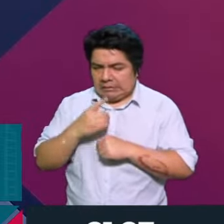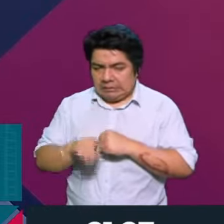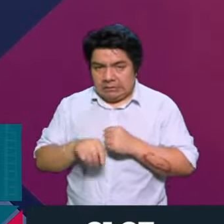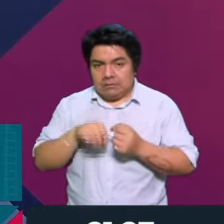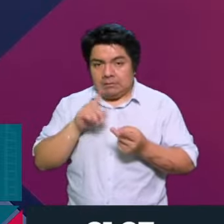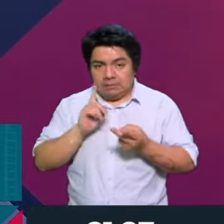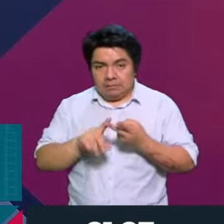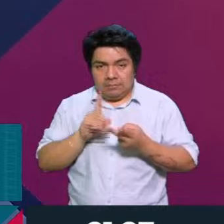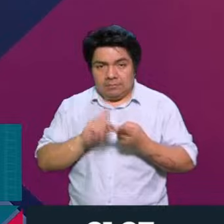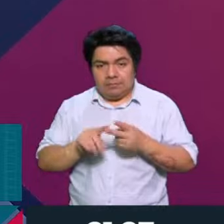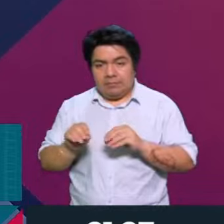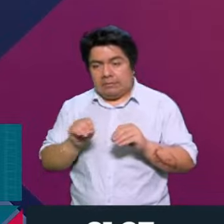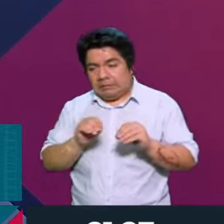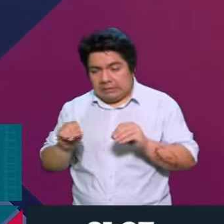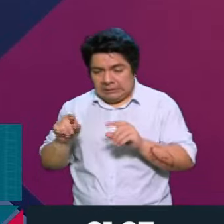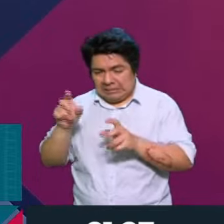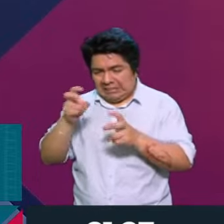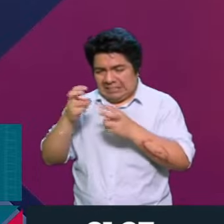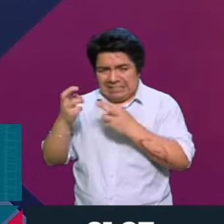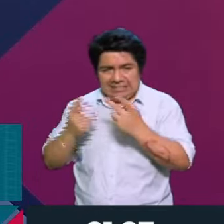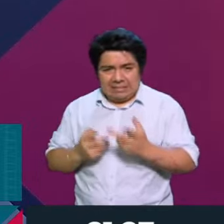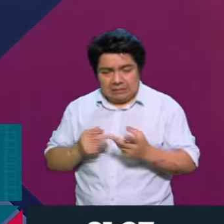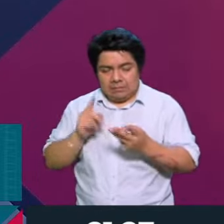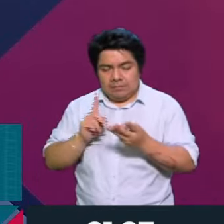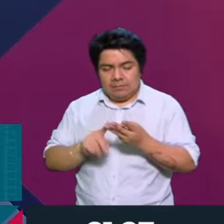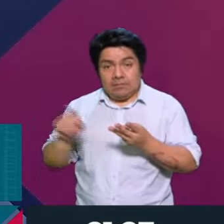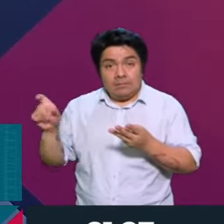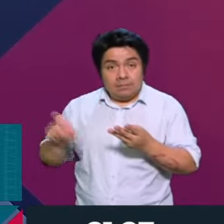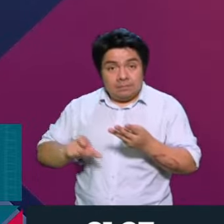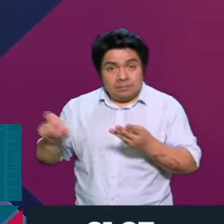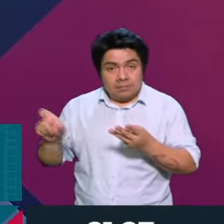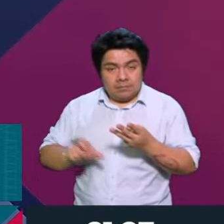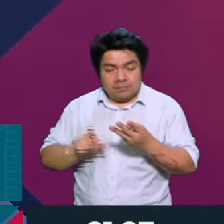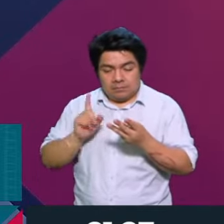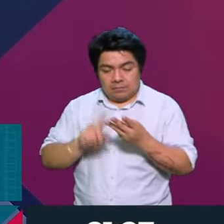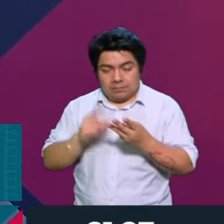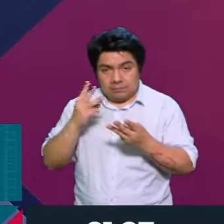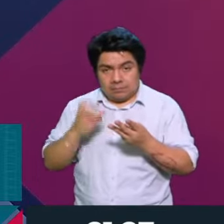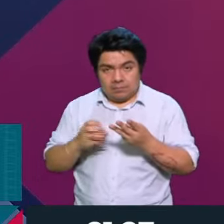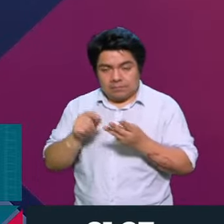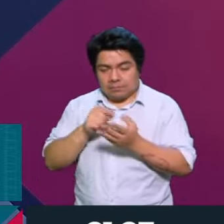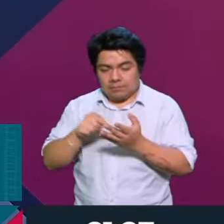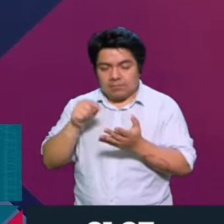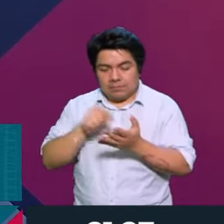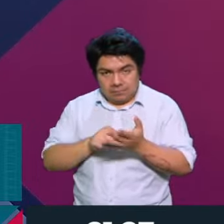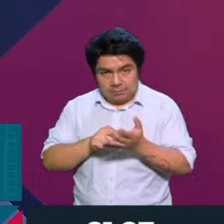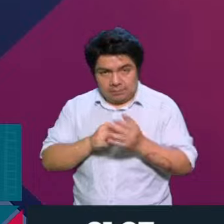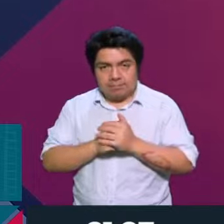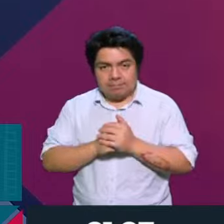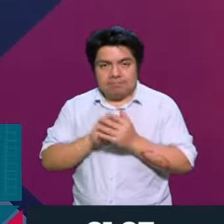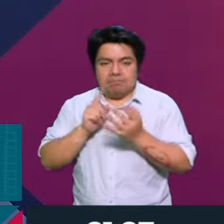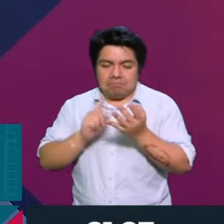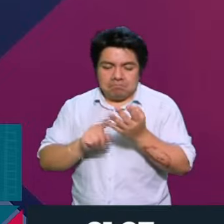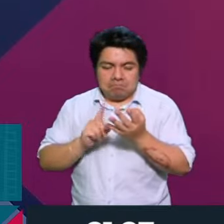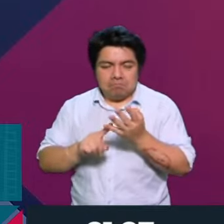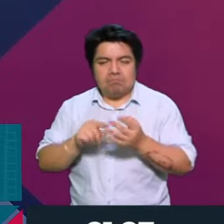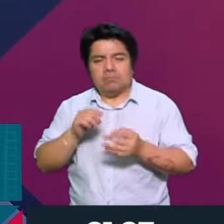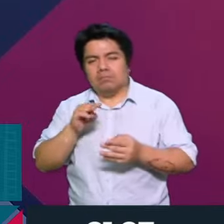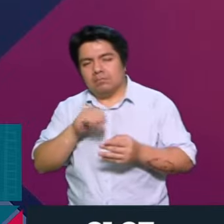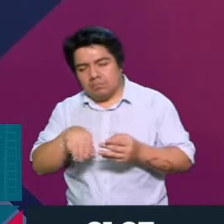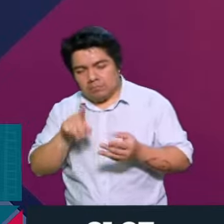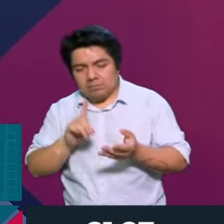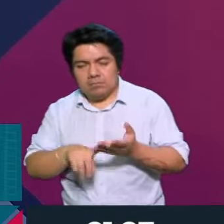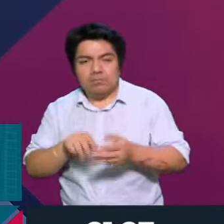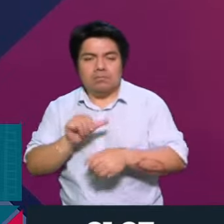por el factor sismo más grietas, y la alcaldía Xochimilco, que es la de tercer lugar. Sí hubo daños en Contreras, hubo daños en